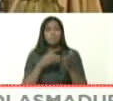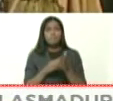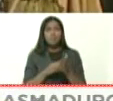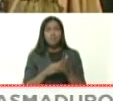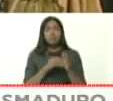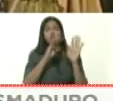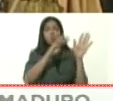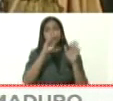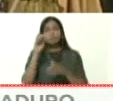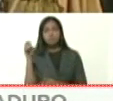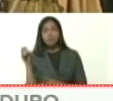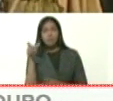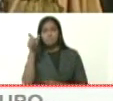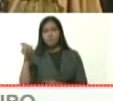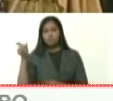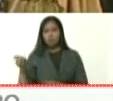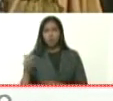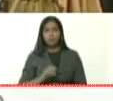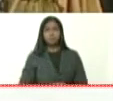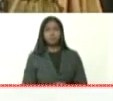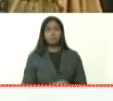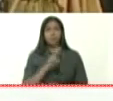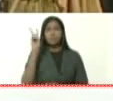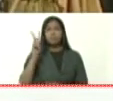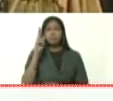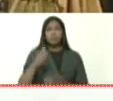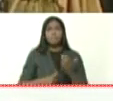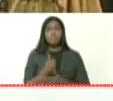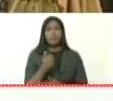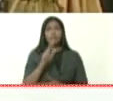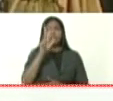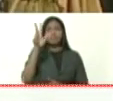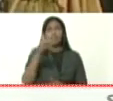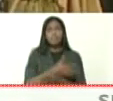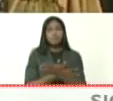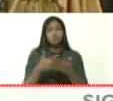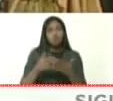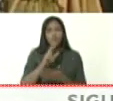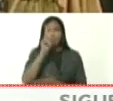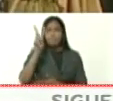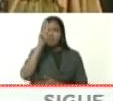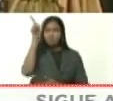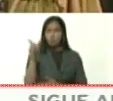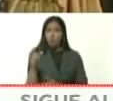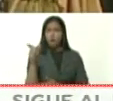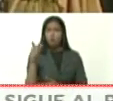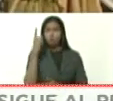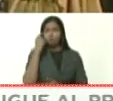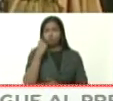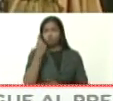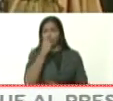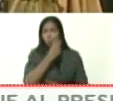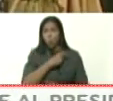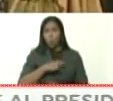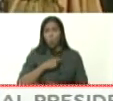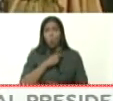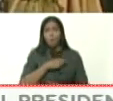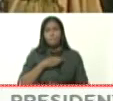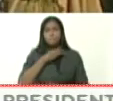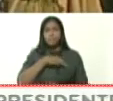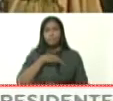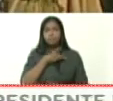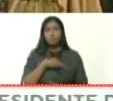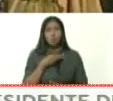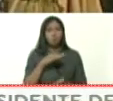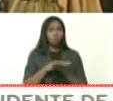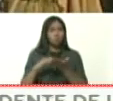37.998 compatriotas del Salvador. Venezuela, más de 3 millones de venezolanos y venezolanas